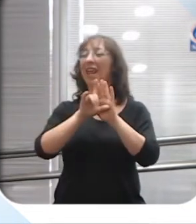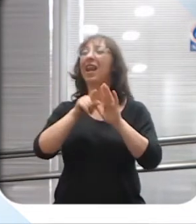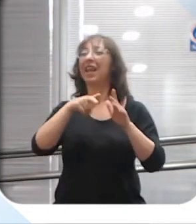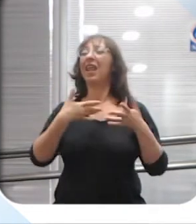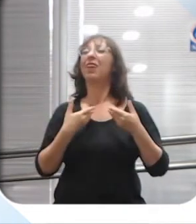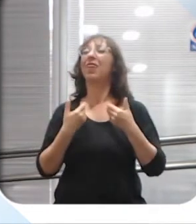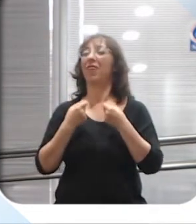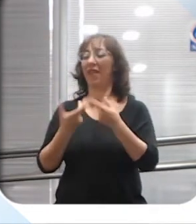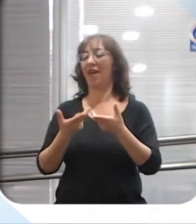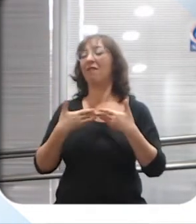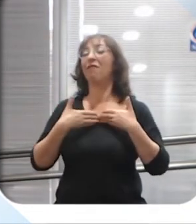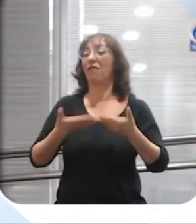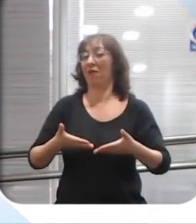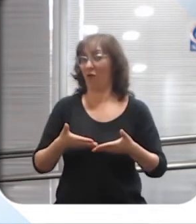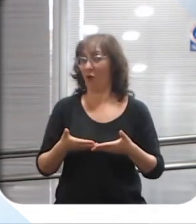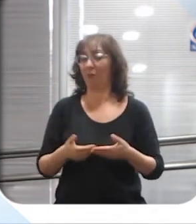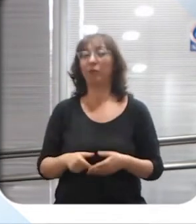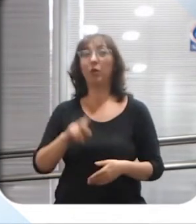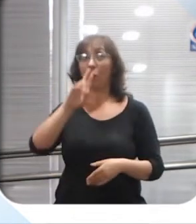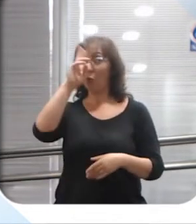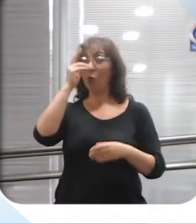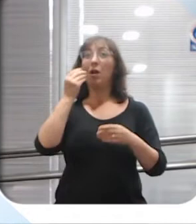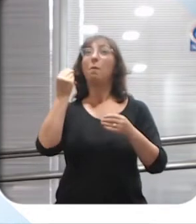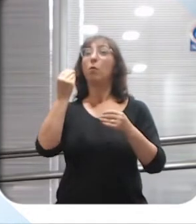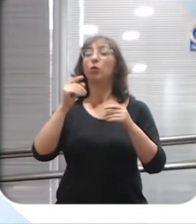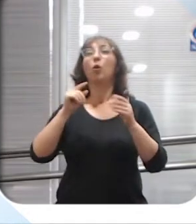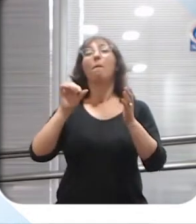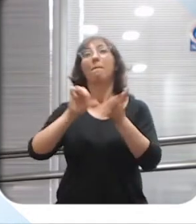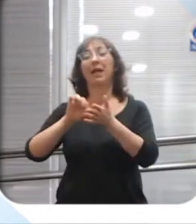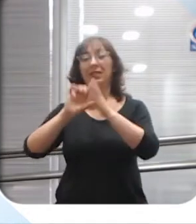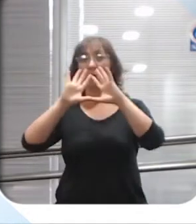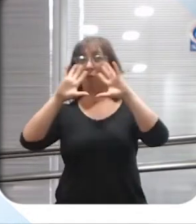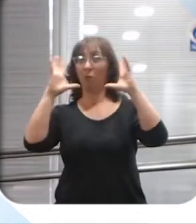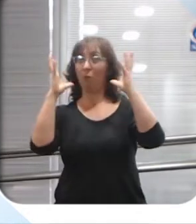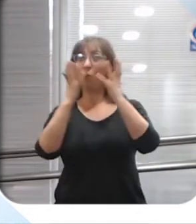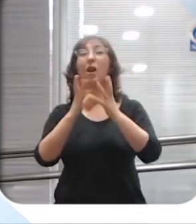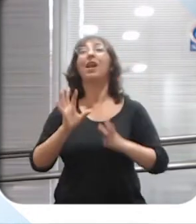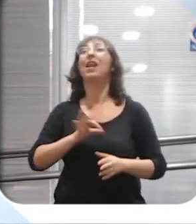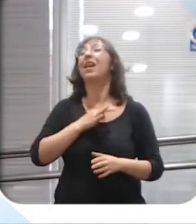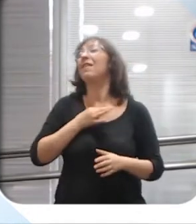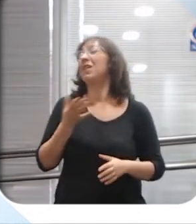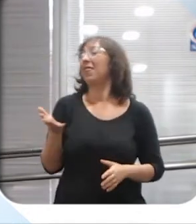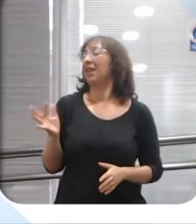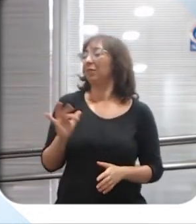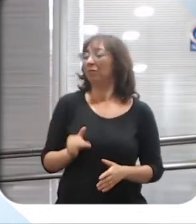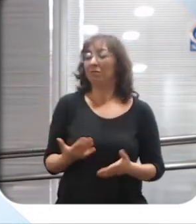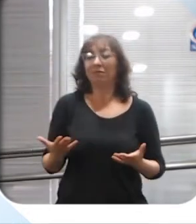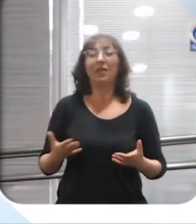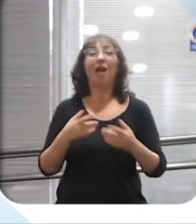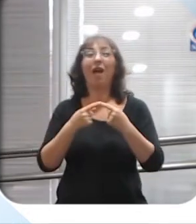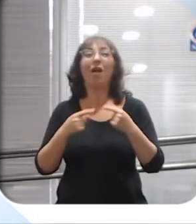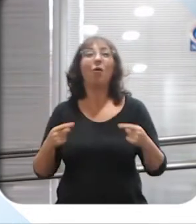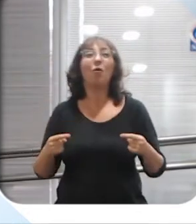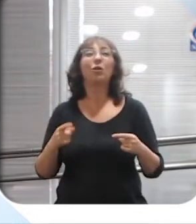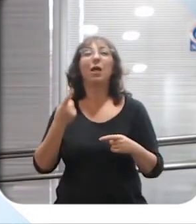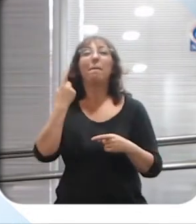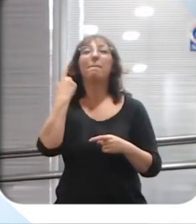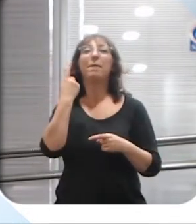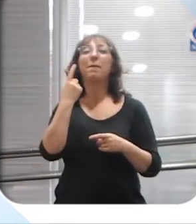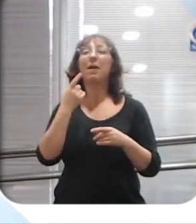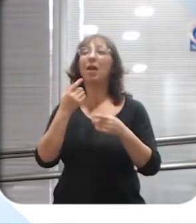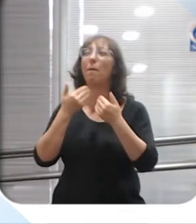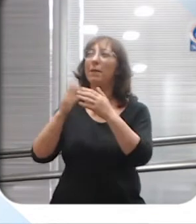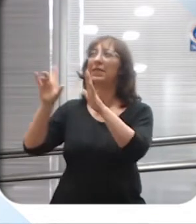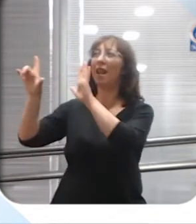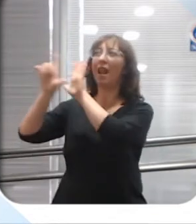esto. En Uruguay y en muchos países del mundo, en la vida misma, muchas veces pasa que las cosas surgen primero desde las